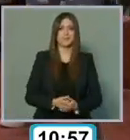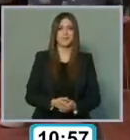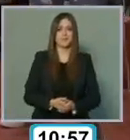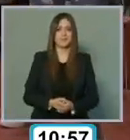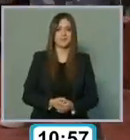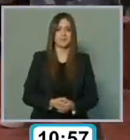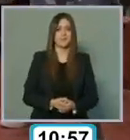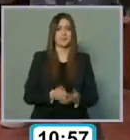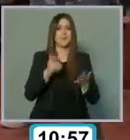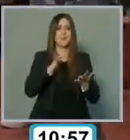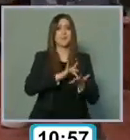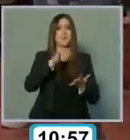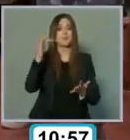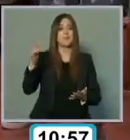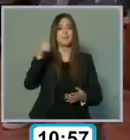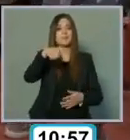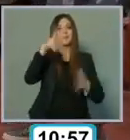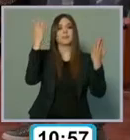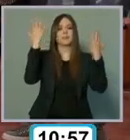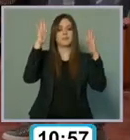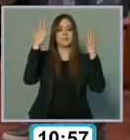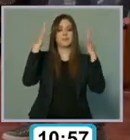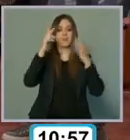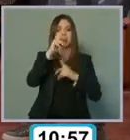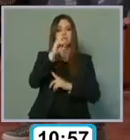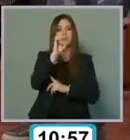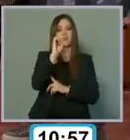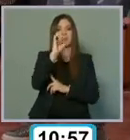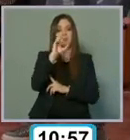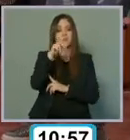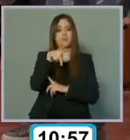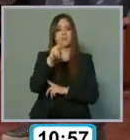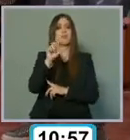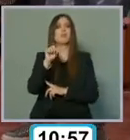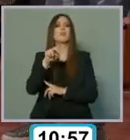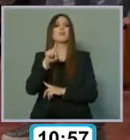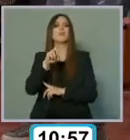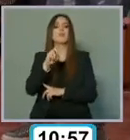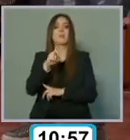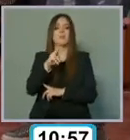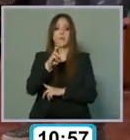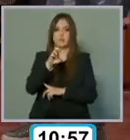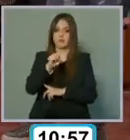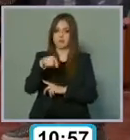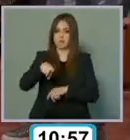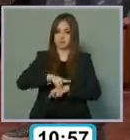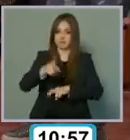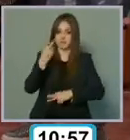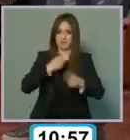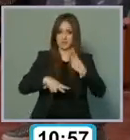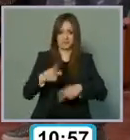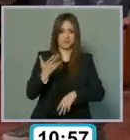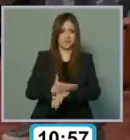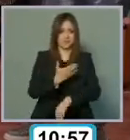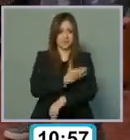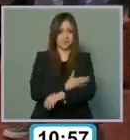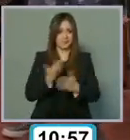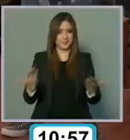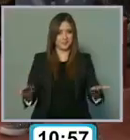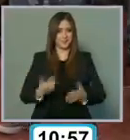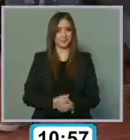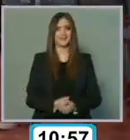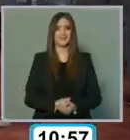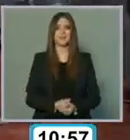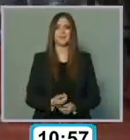Muy bien, muchas gracias, mucho éxito. El aplauso para Rock and Lovers que estuvieron con nosotros el día de hoy. Compañeros, adelante.